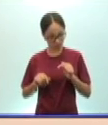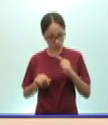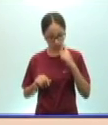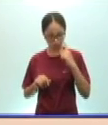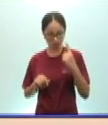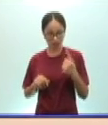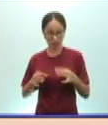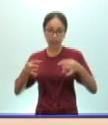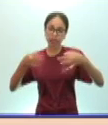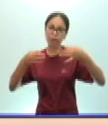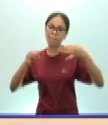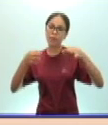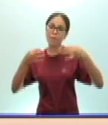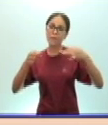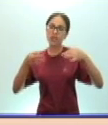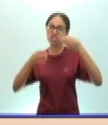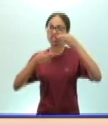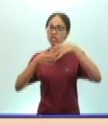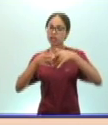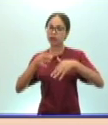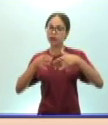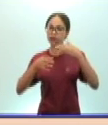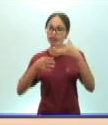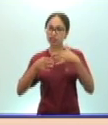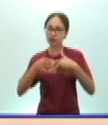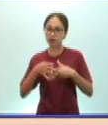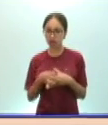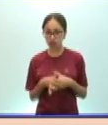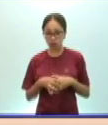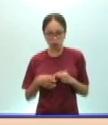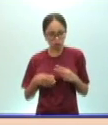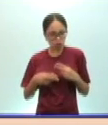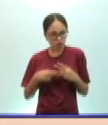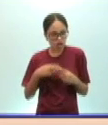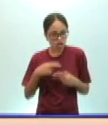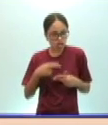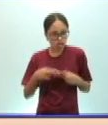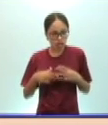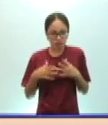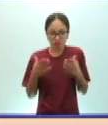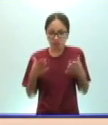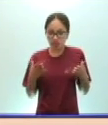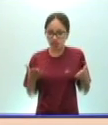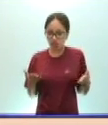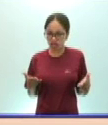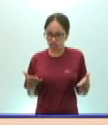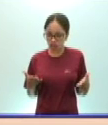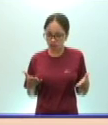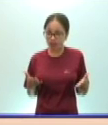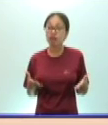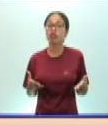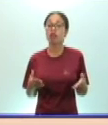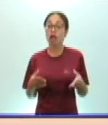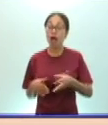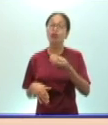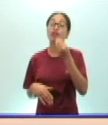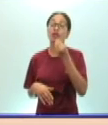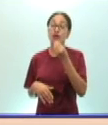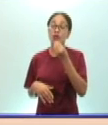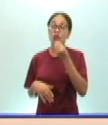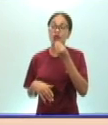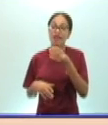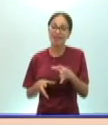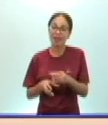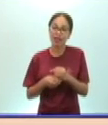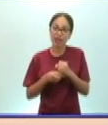de filtro, que es un material que se usa, que es el medio filtrante, que es el que nos permite recoger la poliespuma o